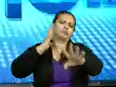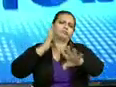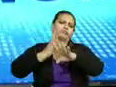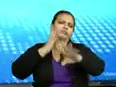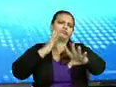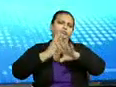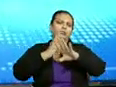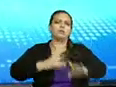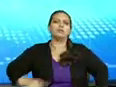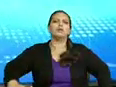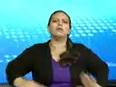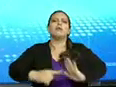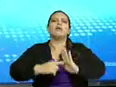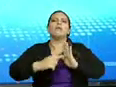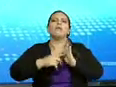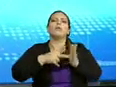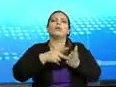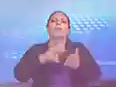descuento del 10%.